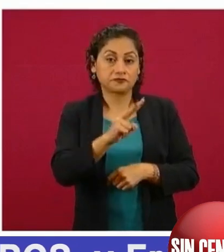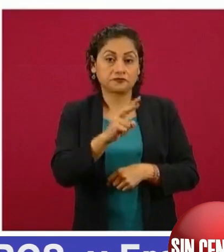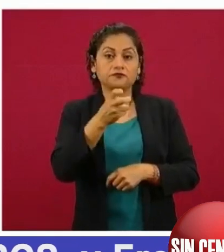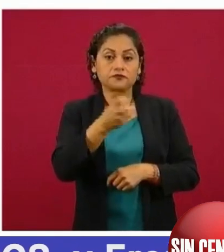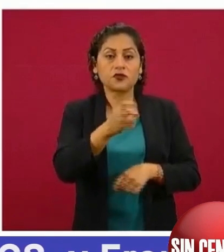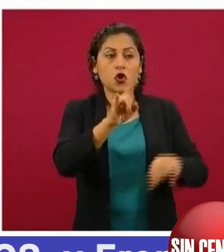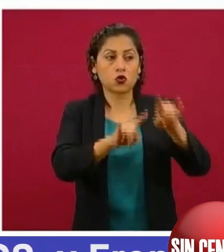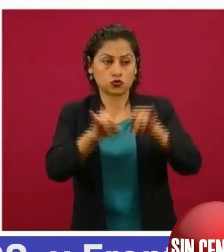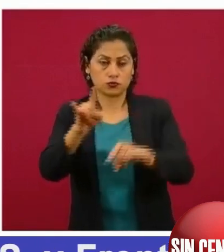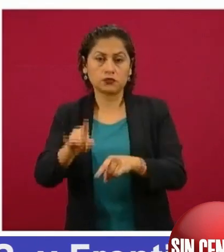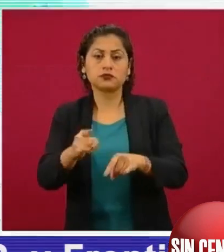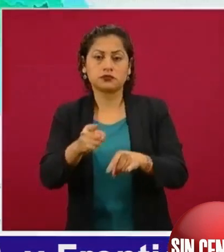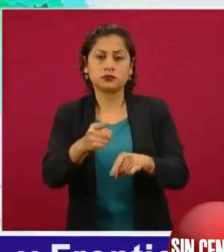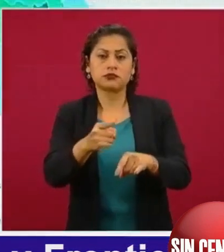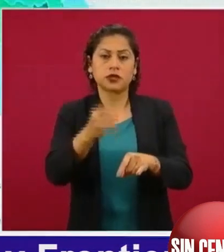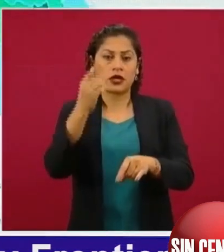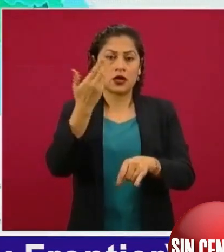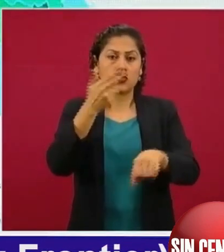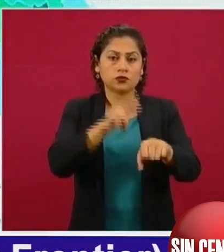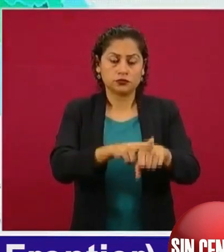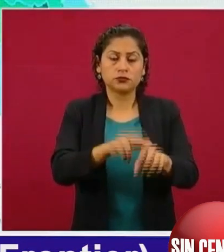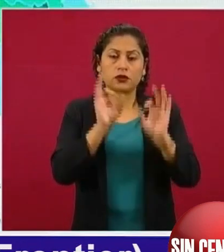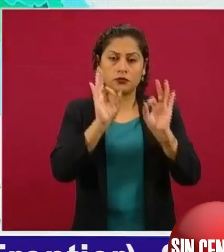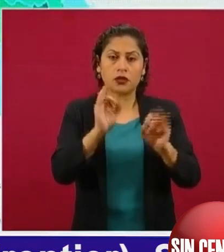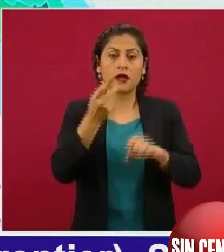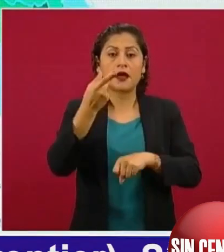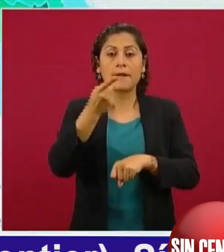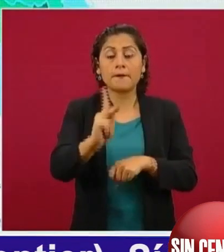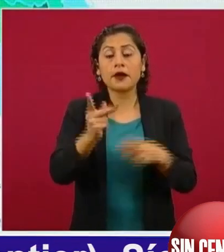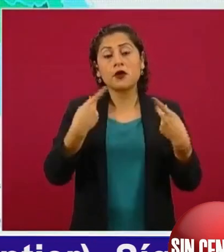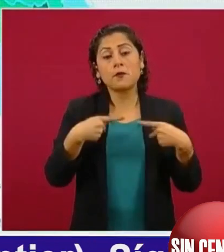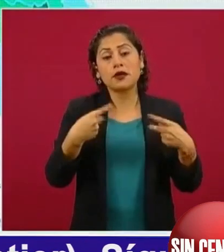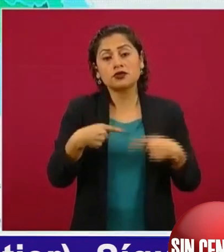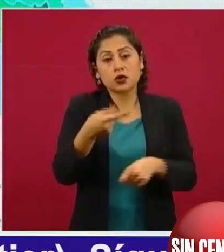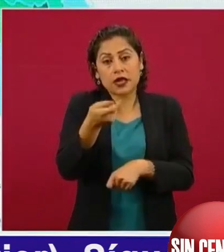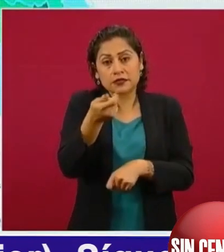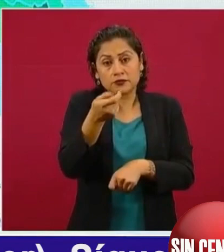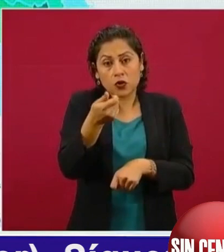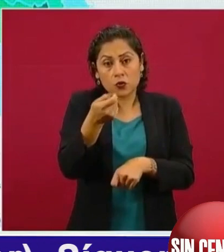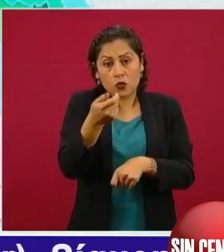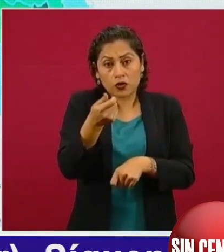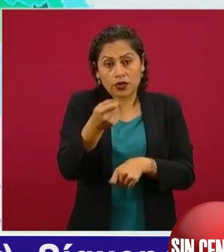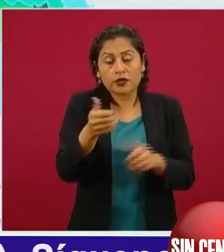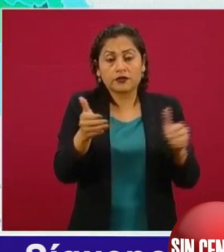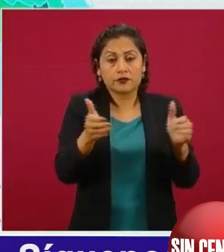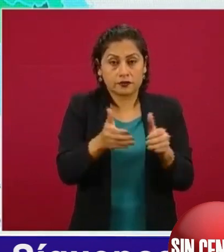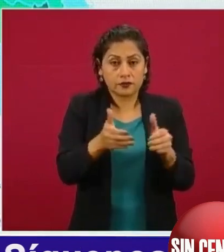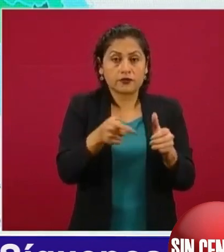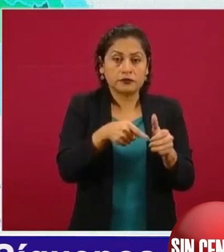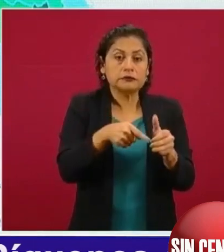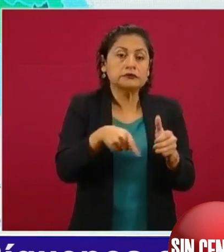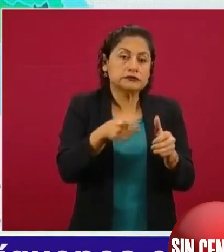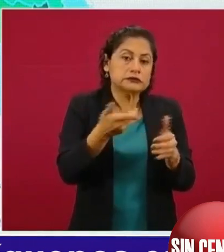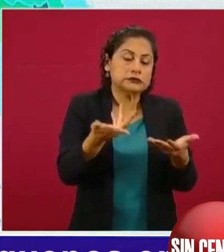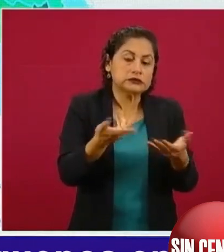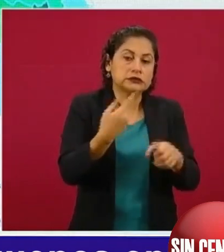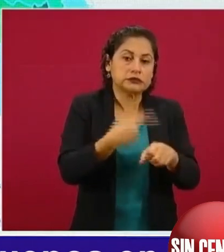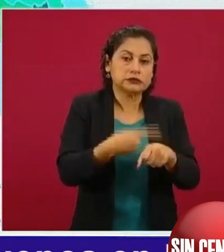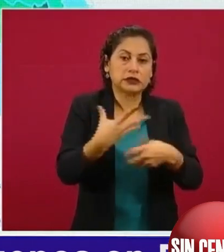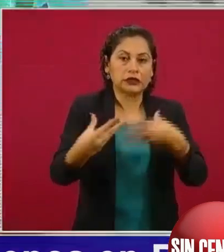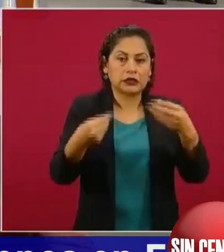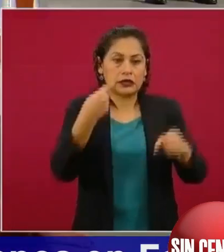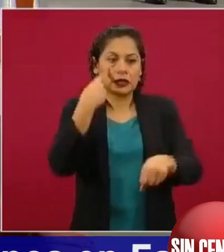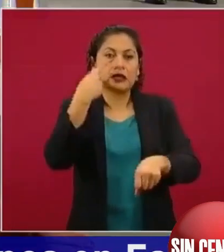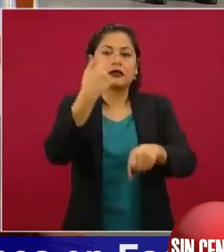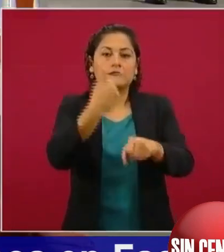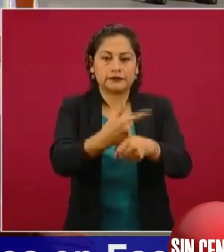hospitalaria, tiene, por su pequeño tamaño de población, todavía una intensidad epidémica medida por la incidencia que es de consideración.